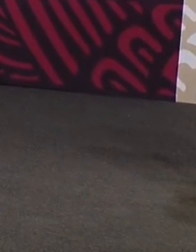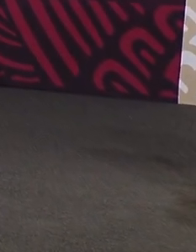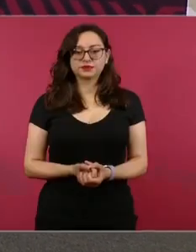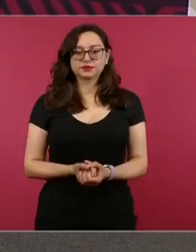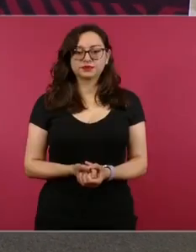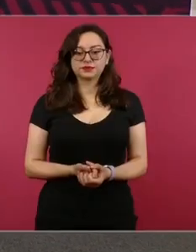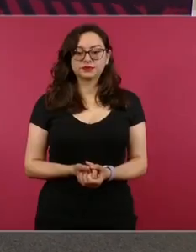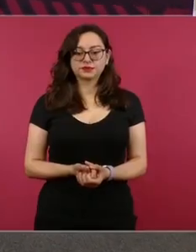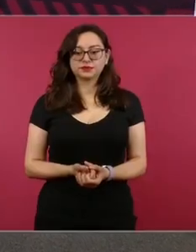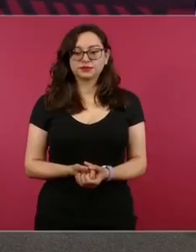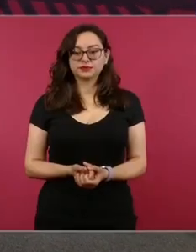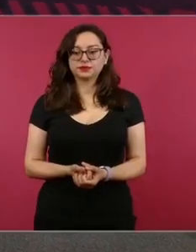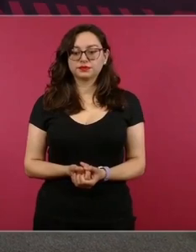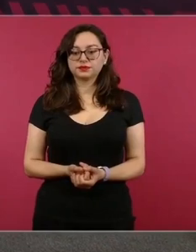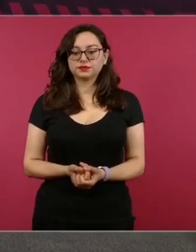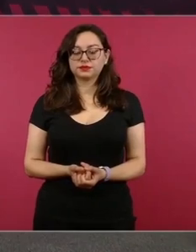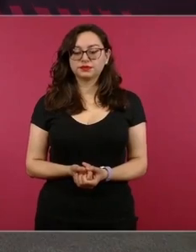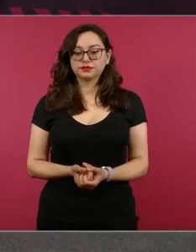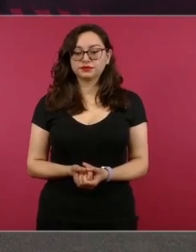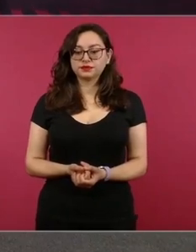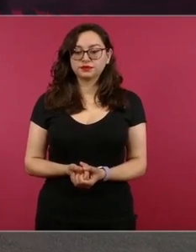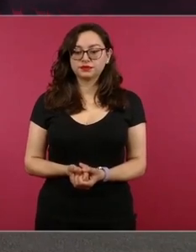Bueno, pues como siempre nos da mucho gusto